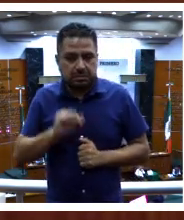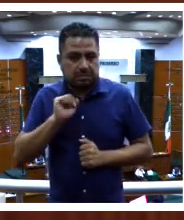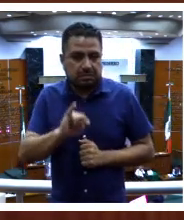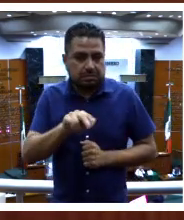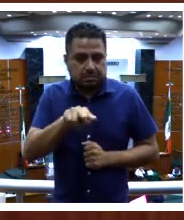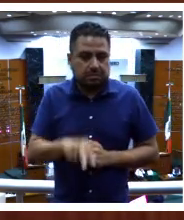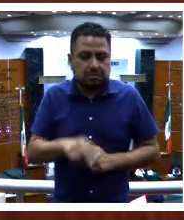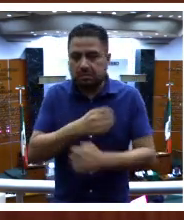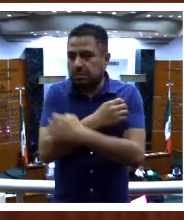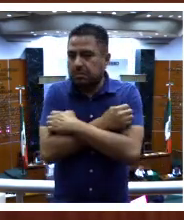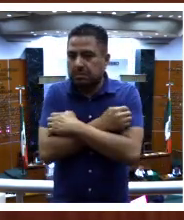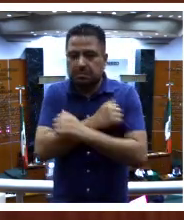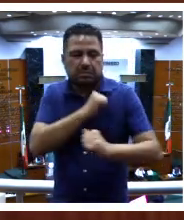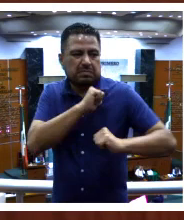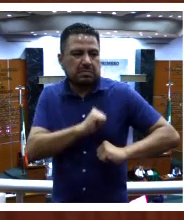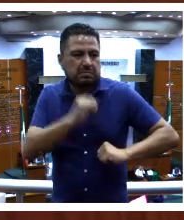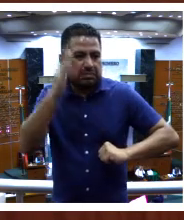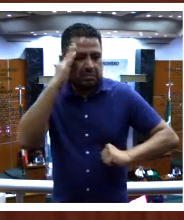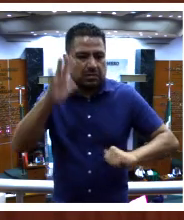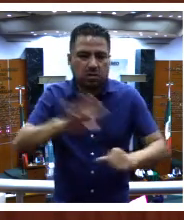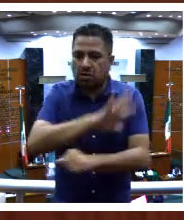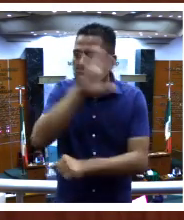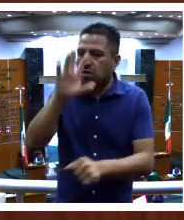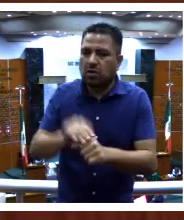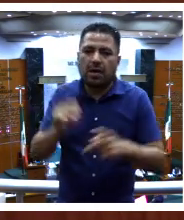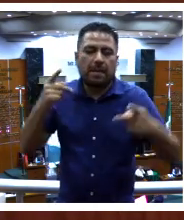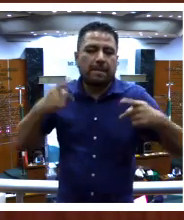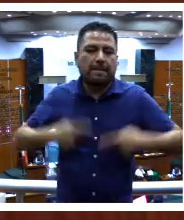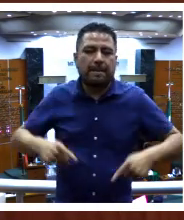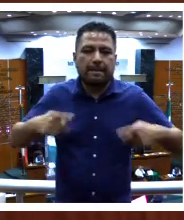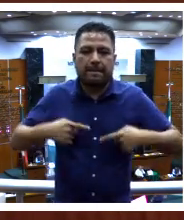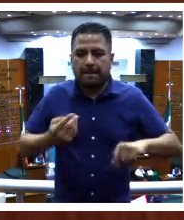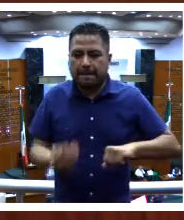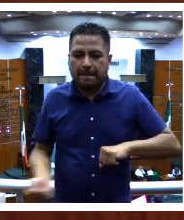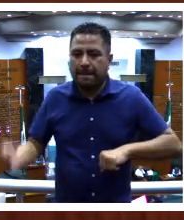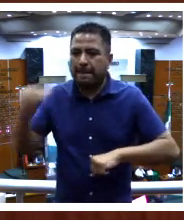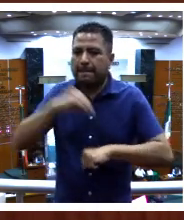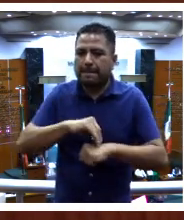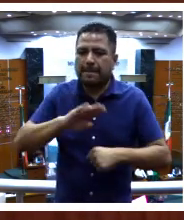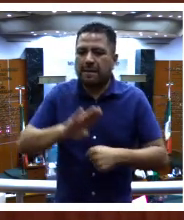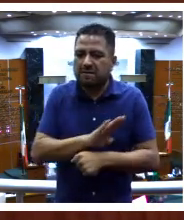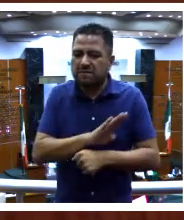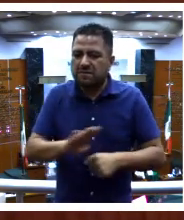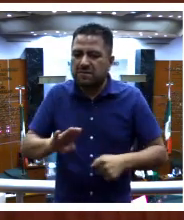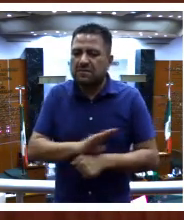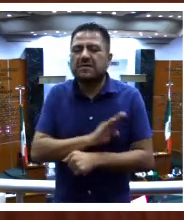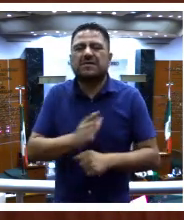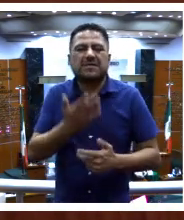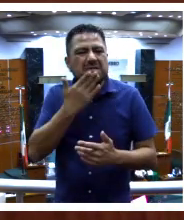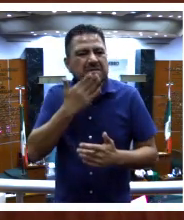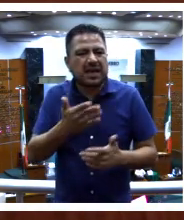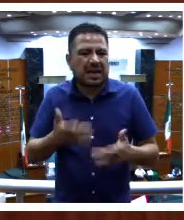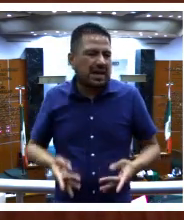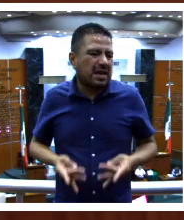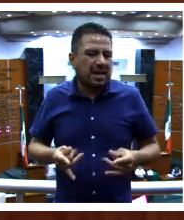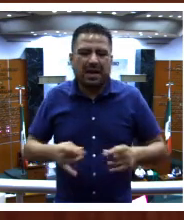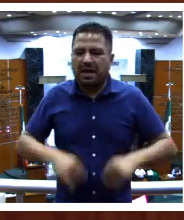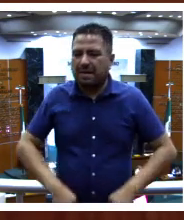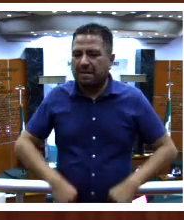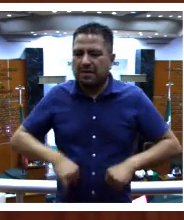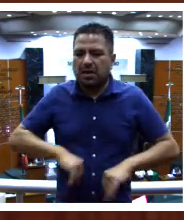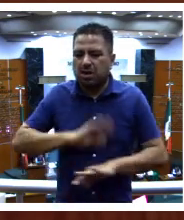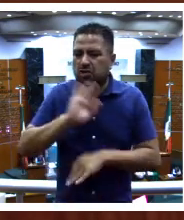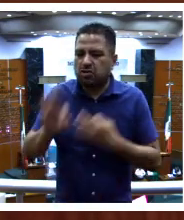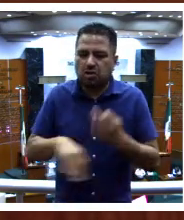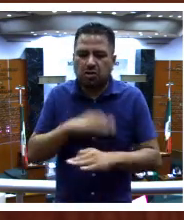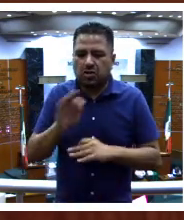la educación es el pilar de toda sociedad que pretende construir bienestar y dignificar la calidad de vida de todas